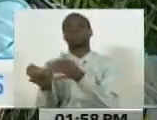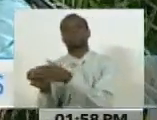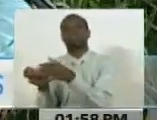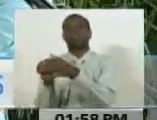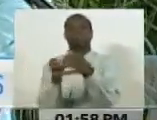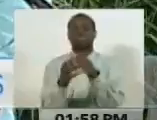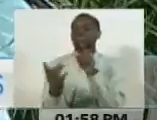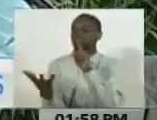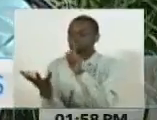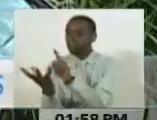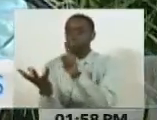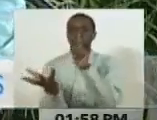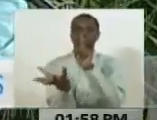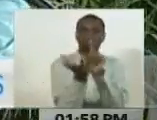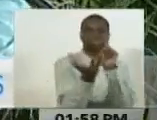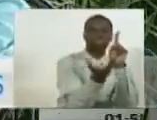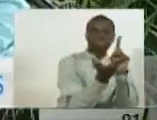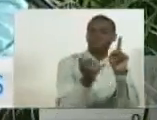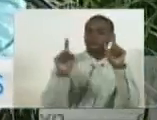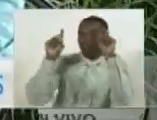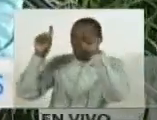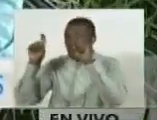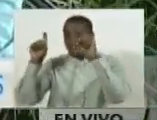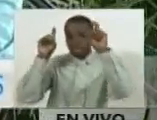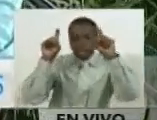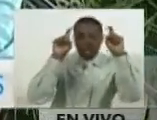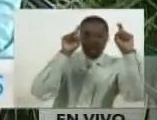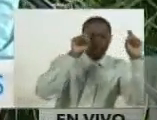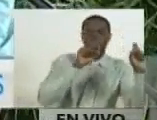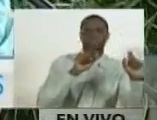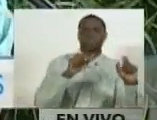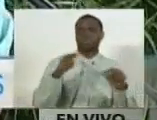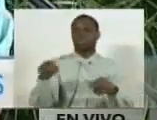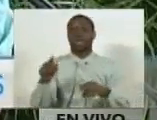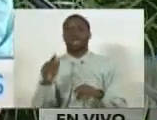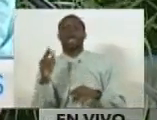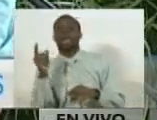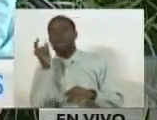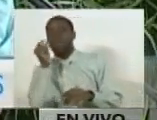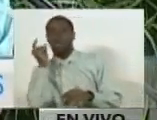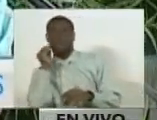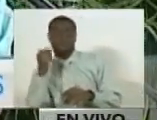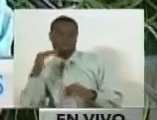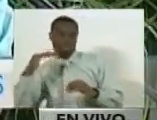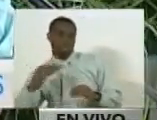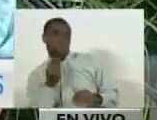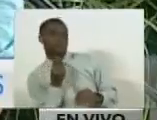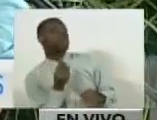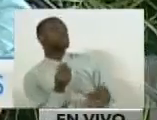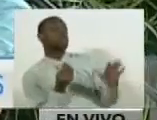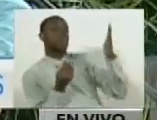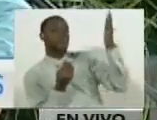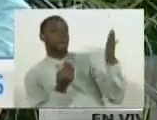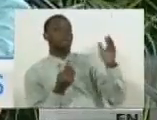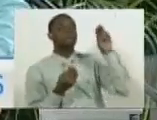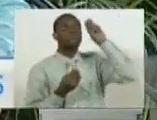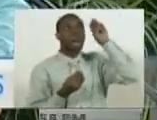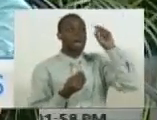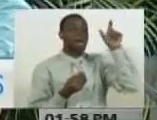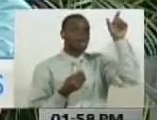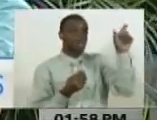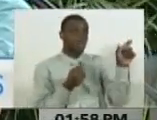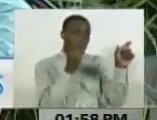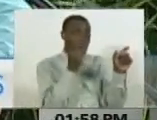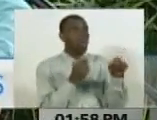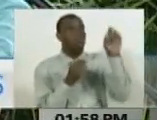jóvenes. Y no hay cosa más grande para uno cuando es niño, niña o está en esta edad, que su maestra, que su maestro,